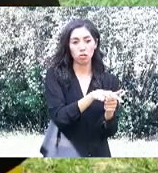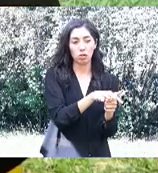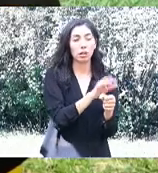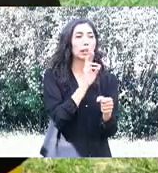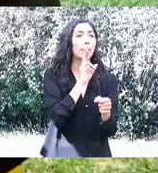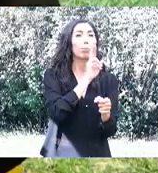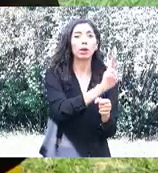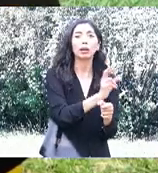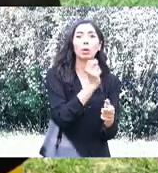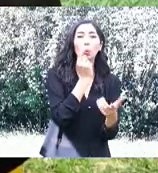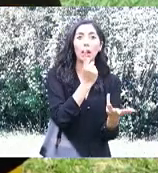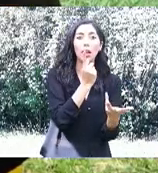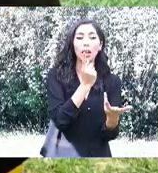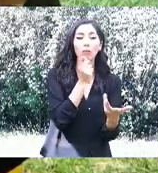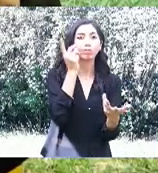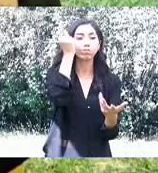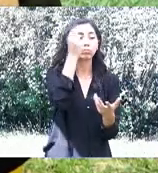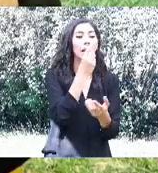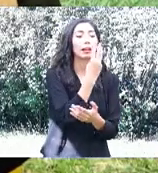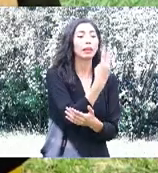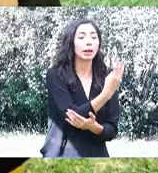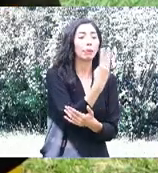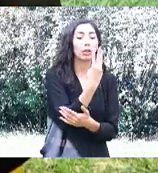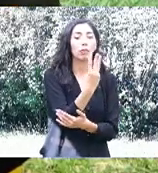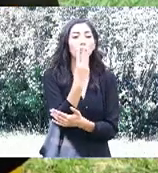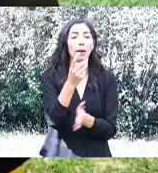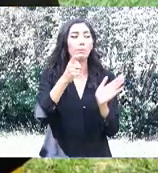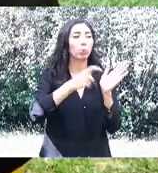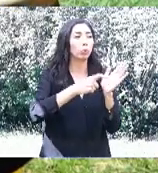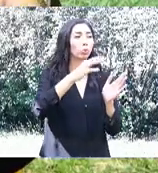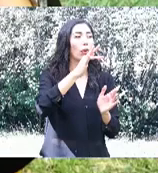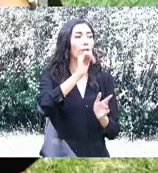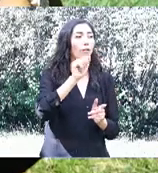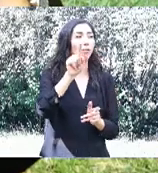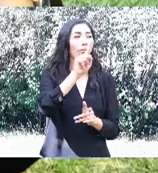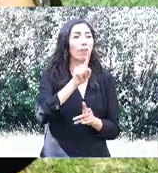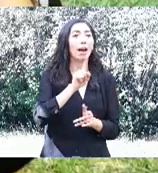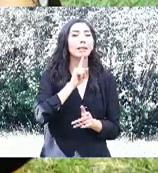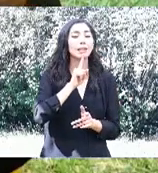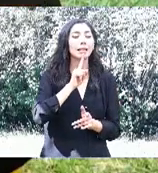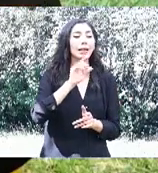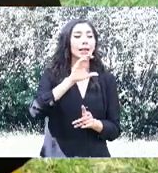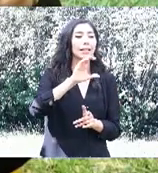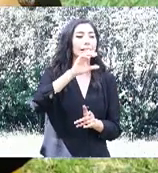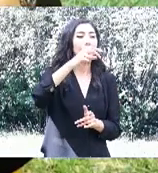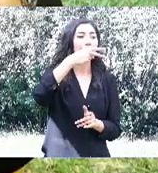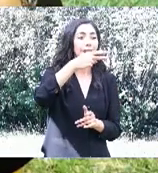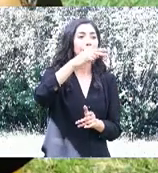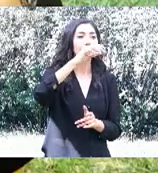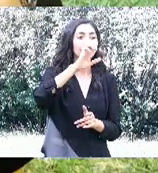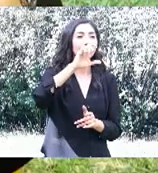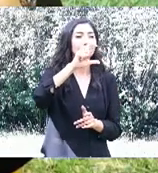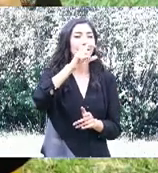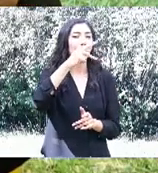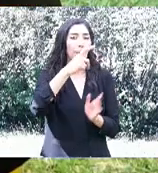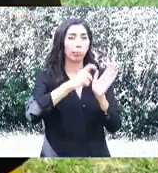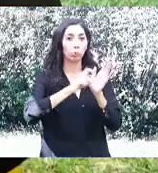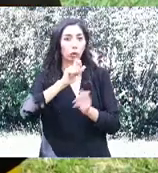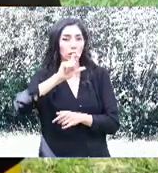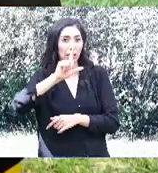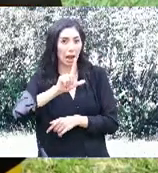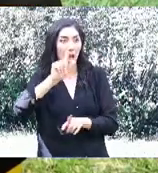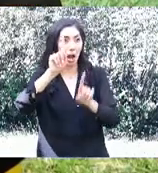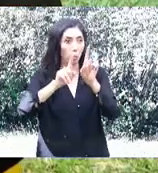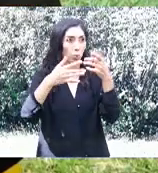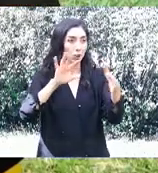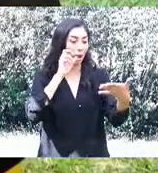respuestas fue crear un sitio web que se llama ww. cl quizás alguno lo haya visitado quizás alguno lo haya visto y haya eh visto